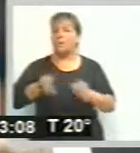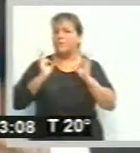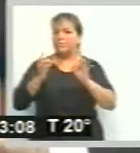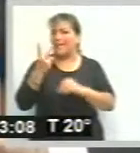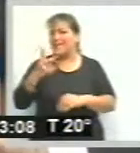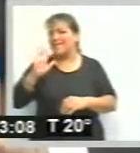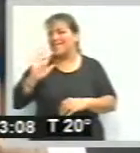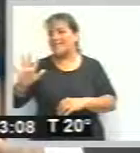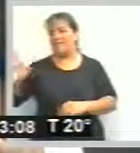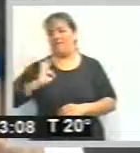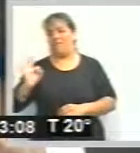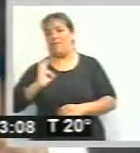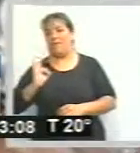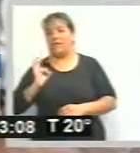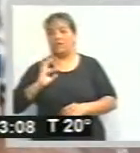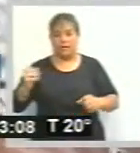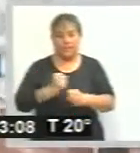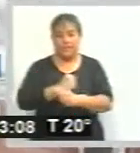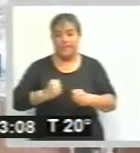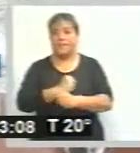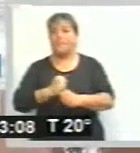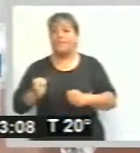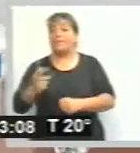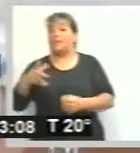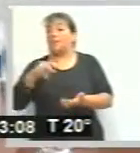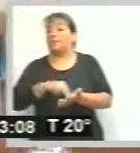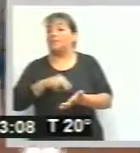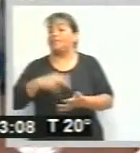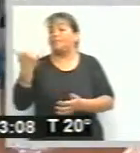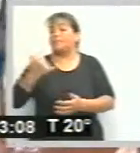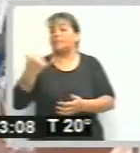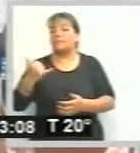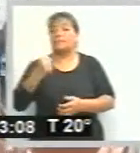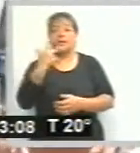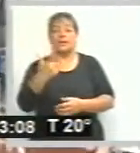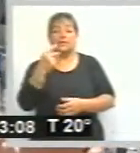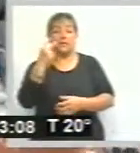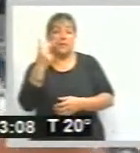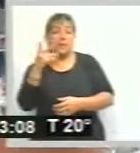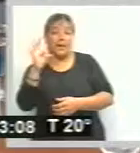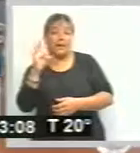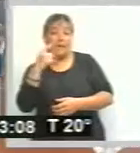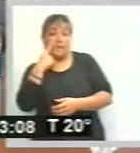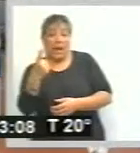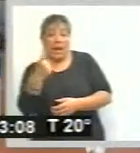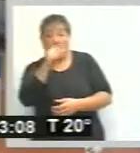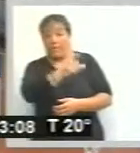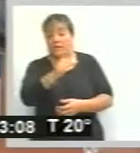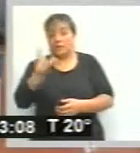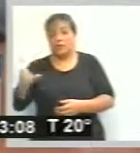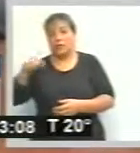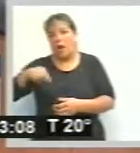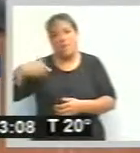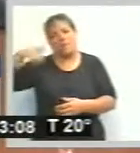años, una carta que se sancionó cuando la ciudad tenía 320.000 habitantes. Hoy todos saben que casi llegamos a 900.000 habitantes, una ciudad